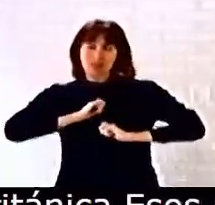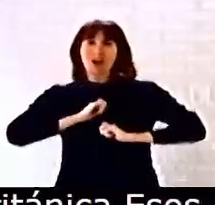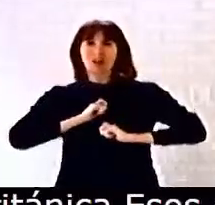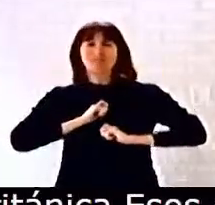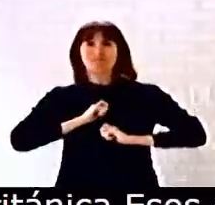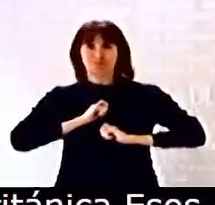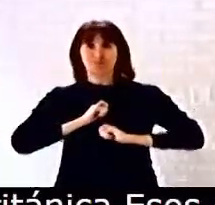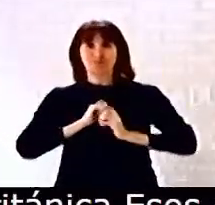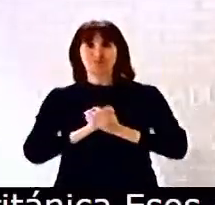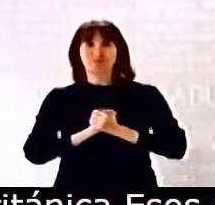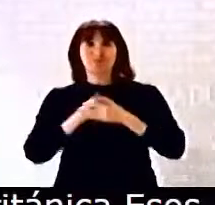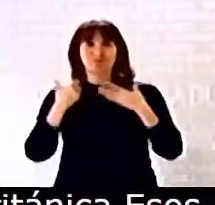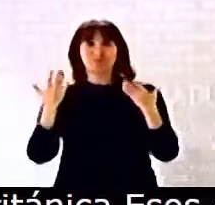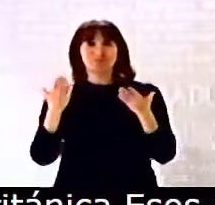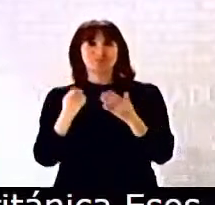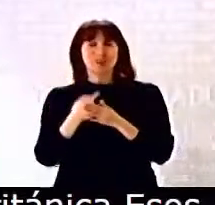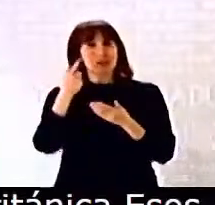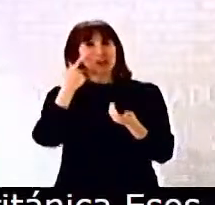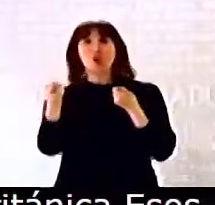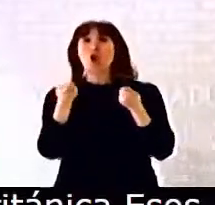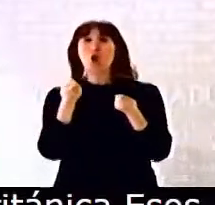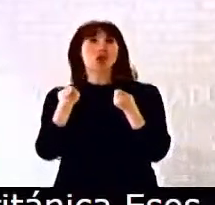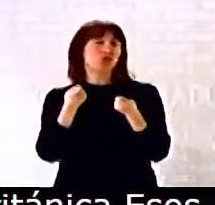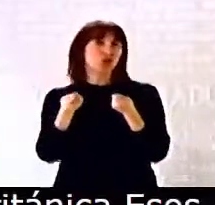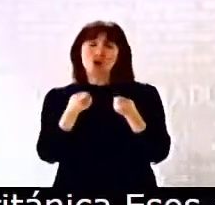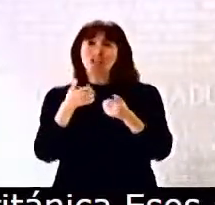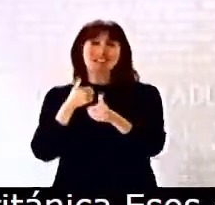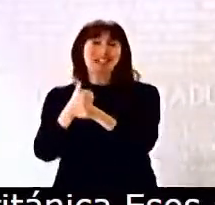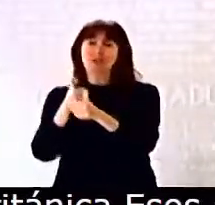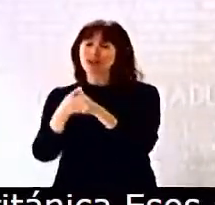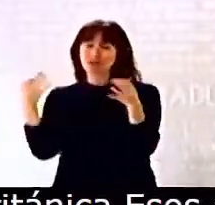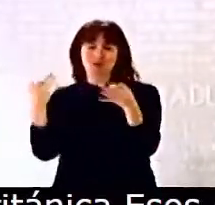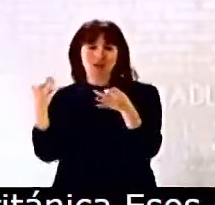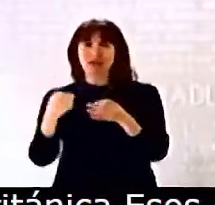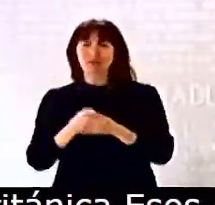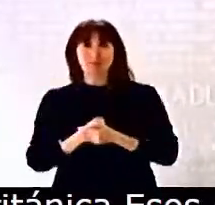y mucho control y mucho seguimiento.